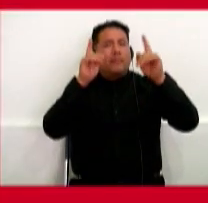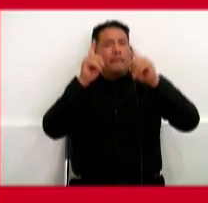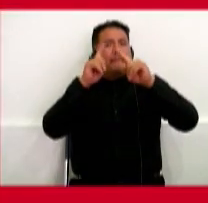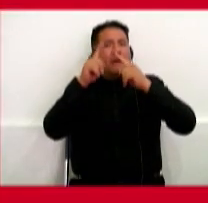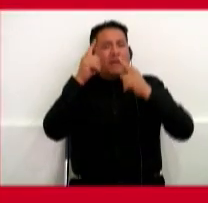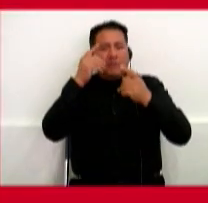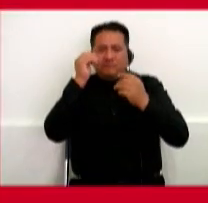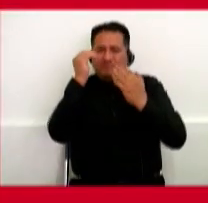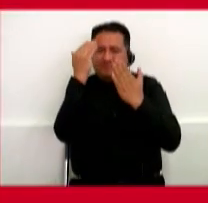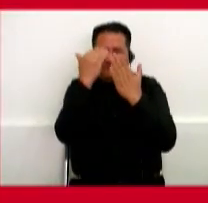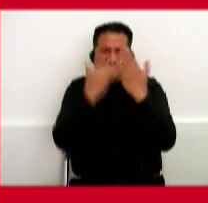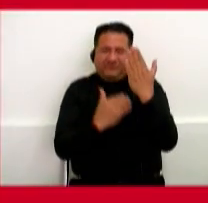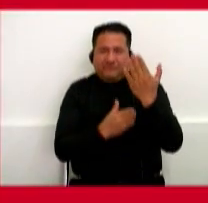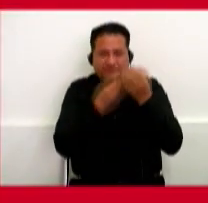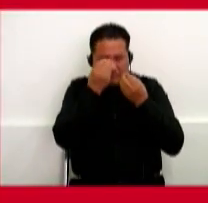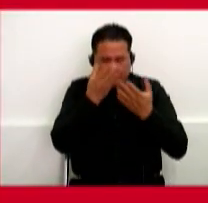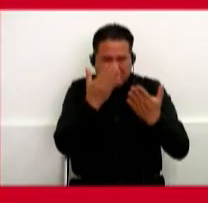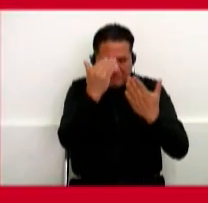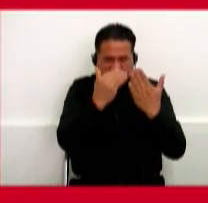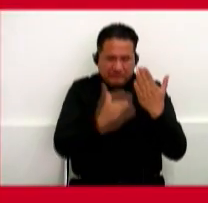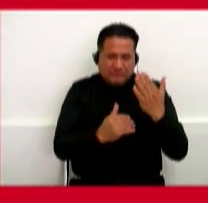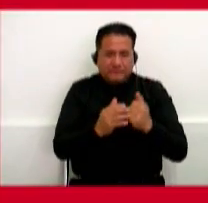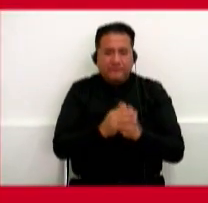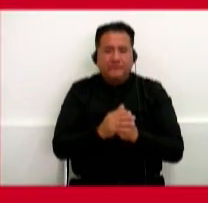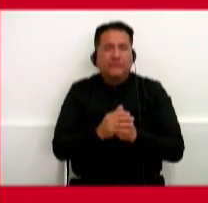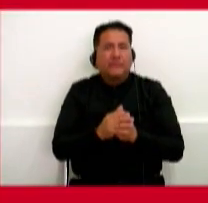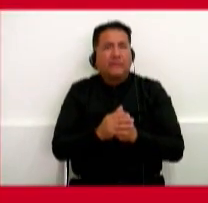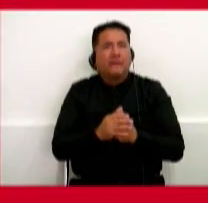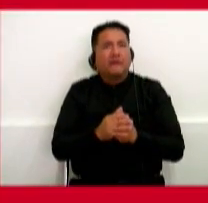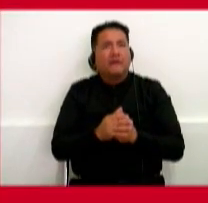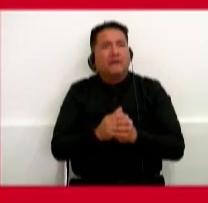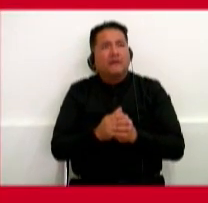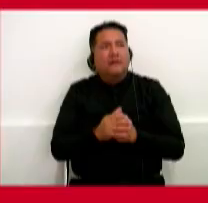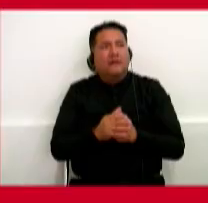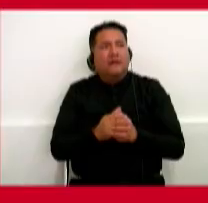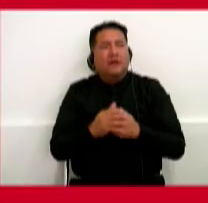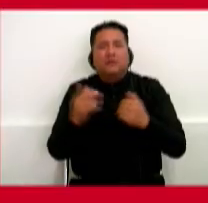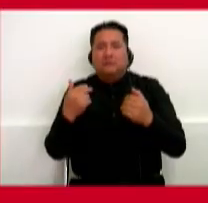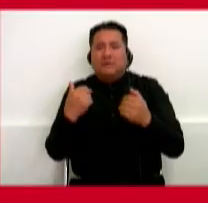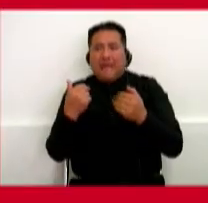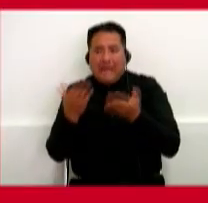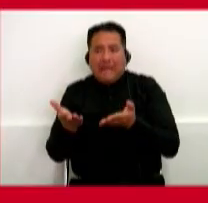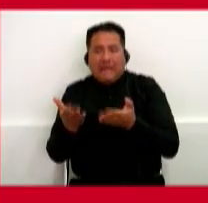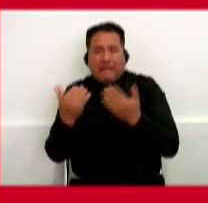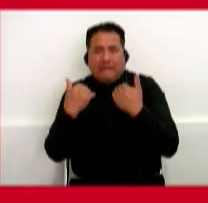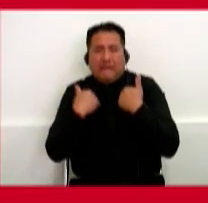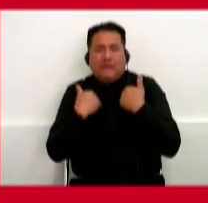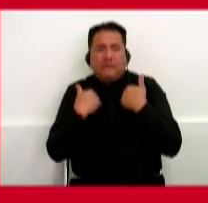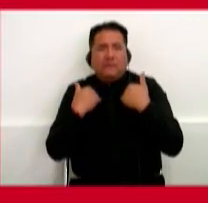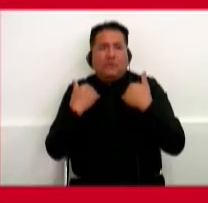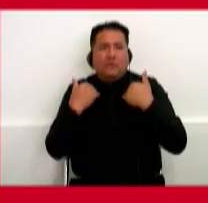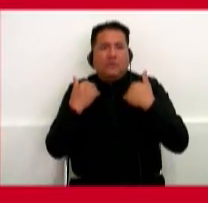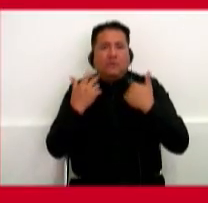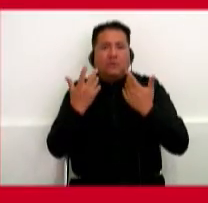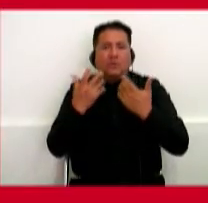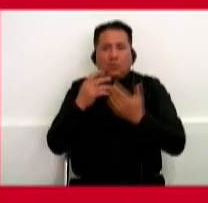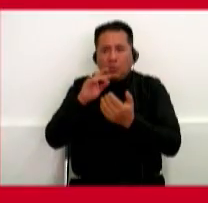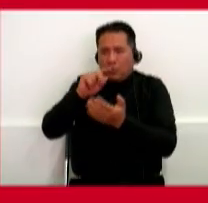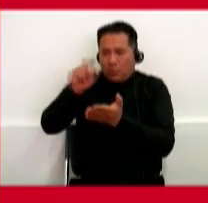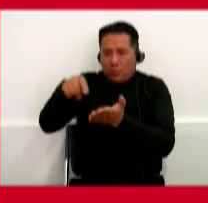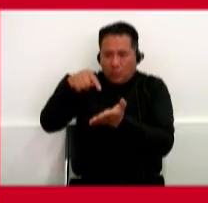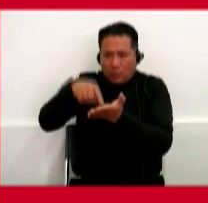viene del sistema de gestión de flotas, que justamente de ahí tenemos información de su ubicación del camión, tenemos